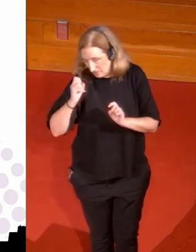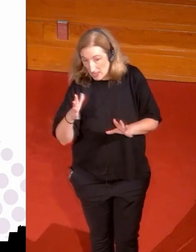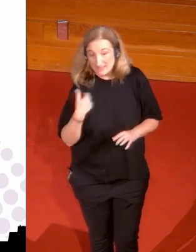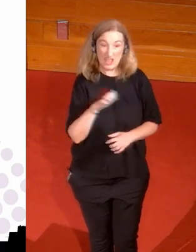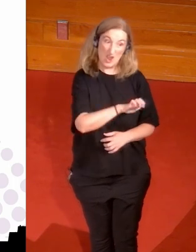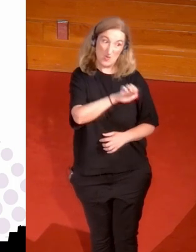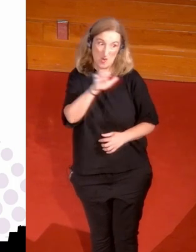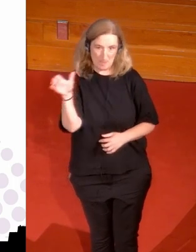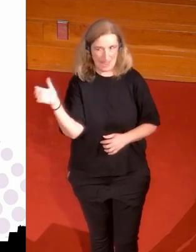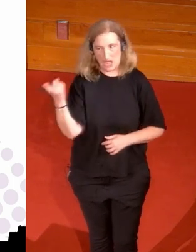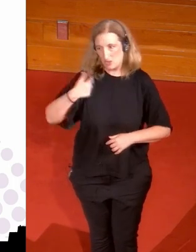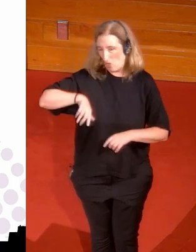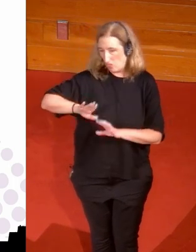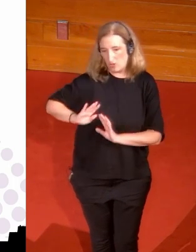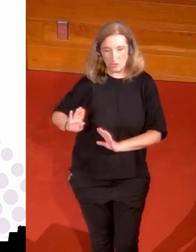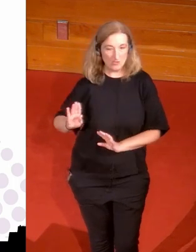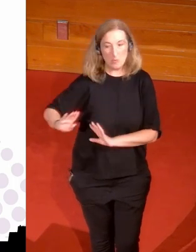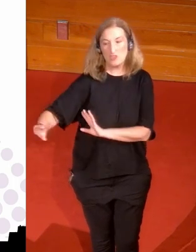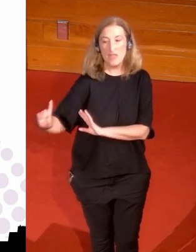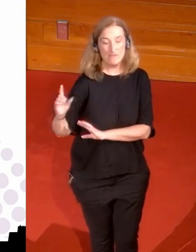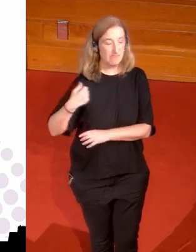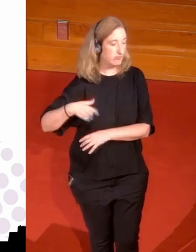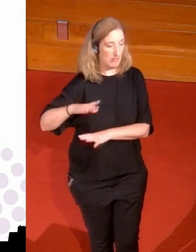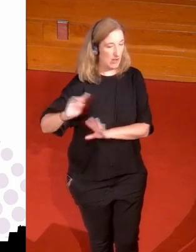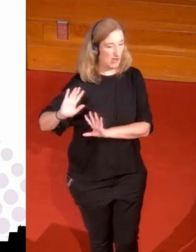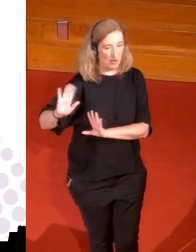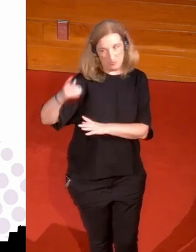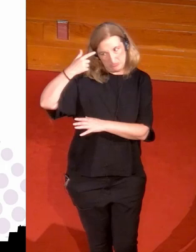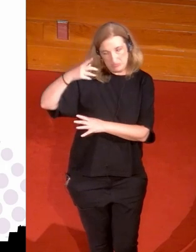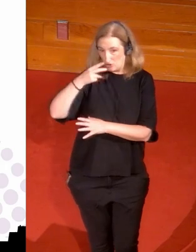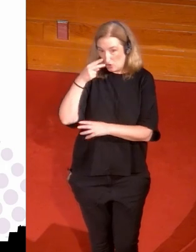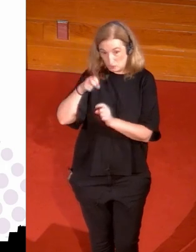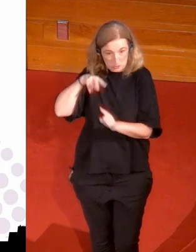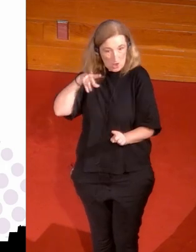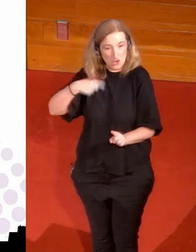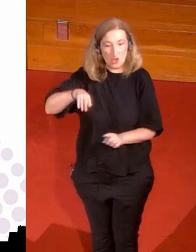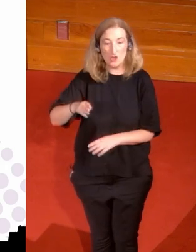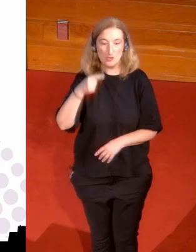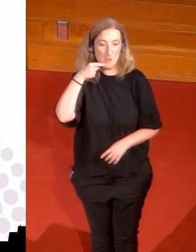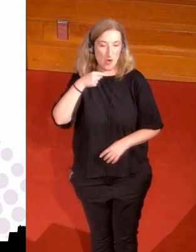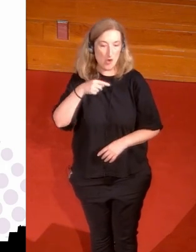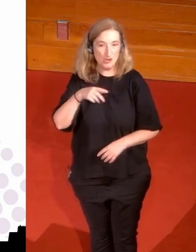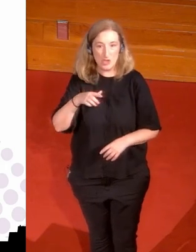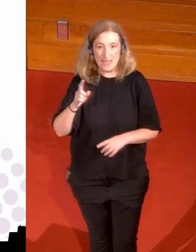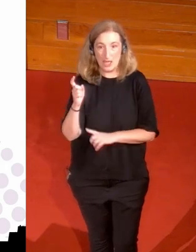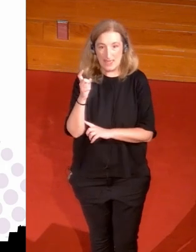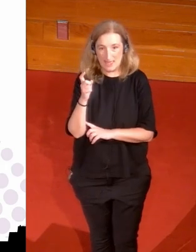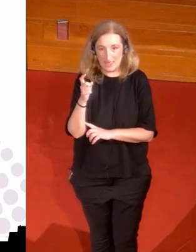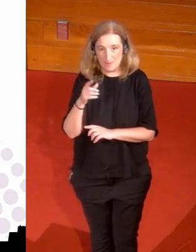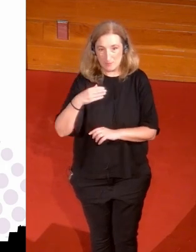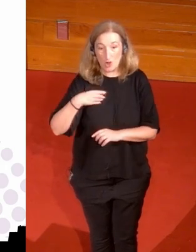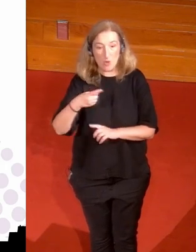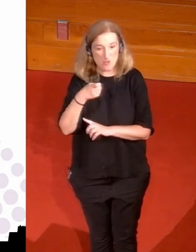somos europeos que somos todos una panda de progress ya ni te cuento desde su punto de vista todos todos comunistas Eh no va en